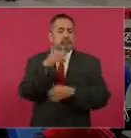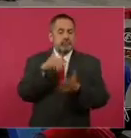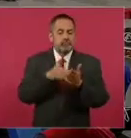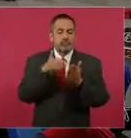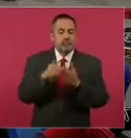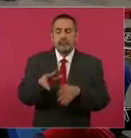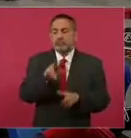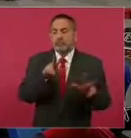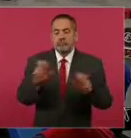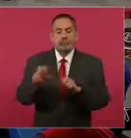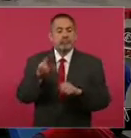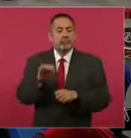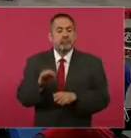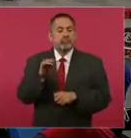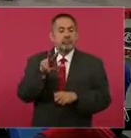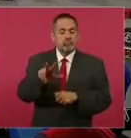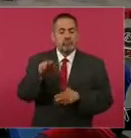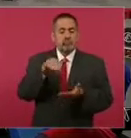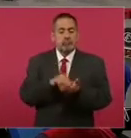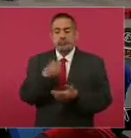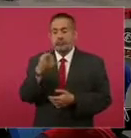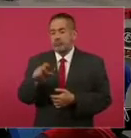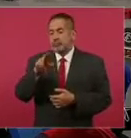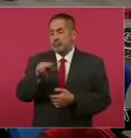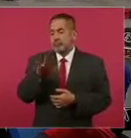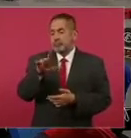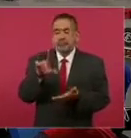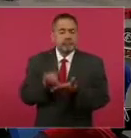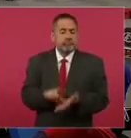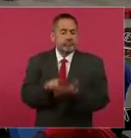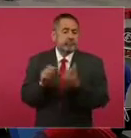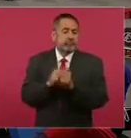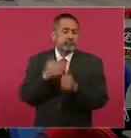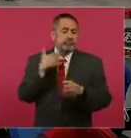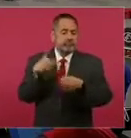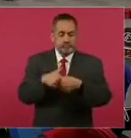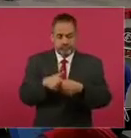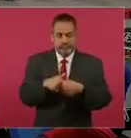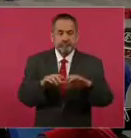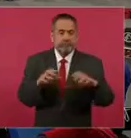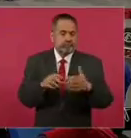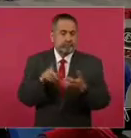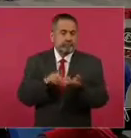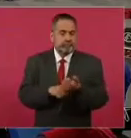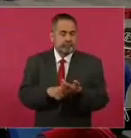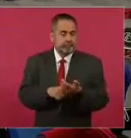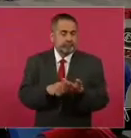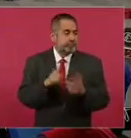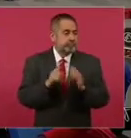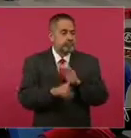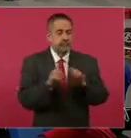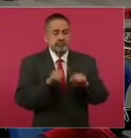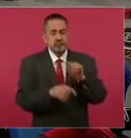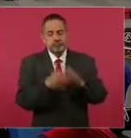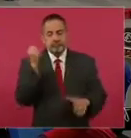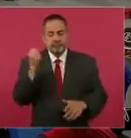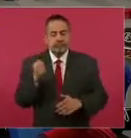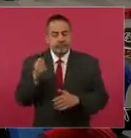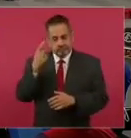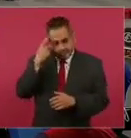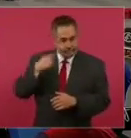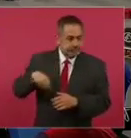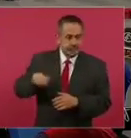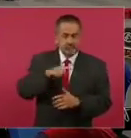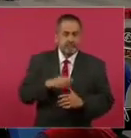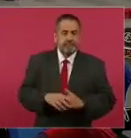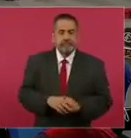millones ochocientos noventa y ocho mil ciento ochenta y cinco litros de combustible que han sido recuperados dentro de la operación